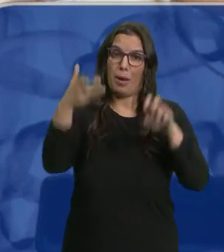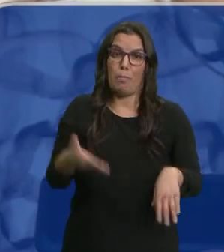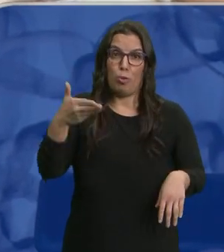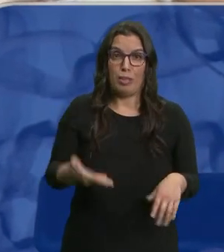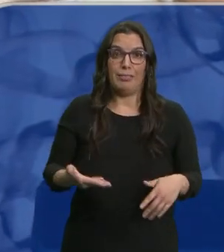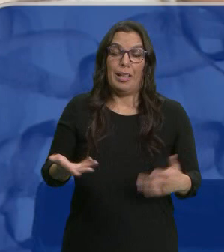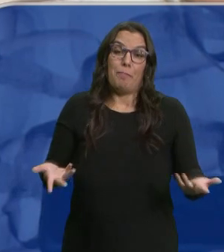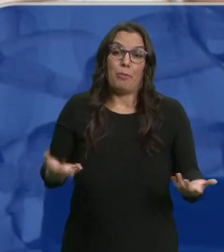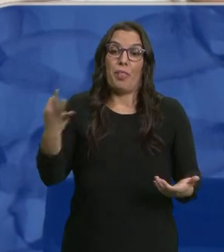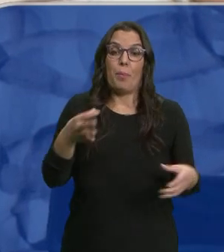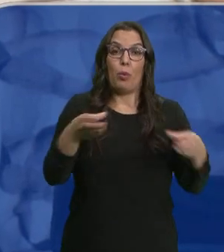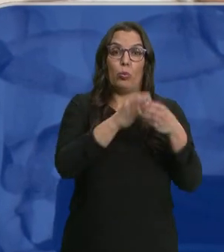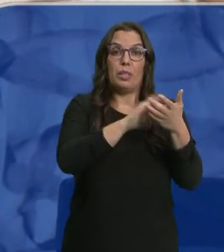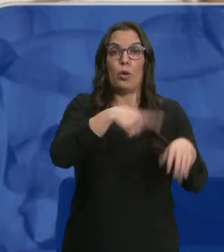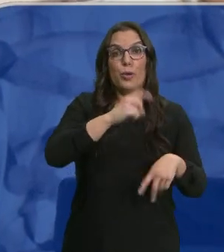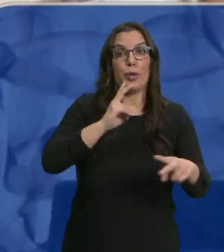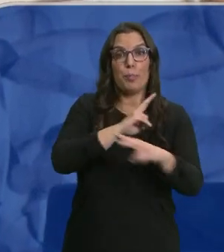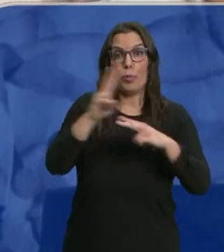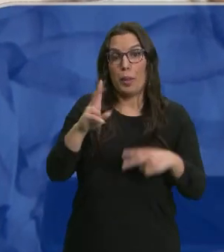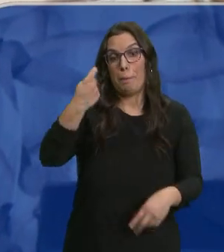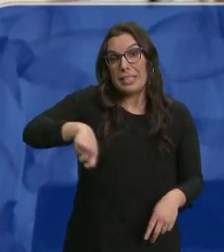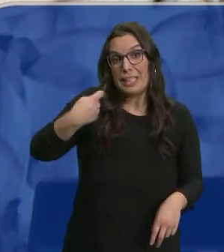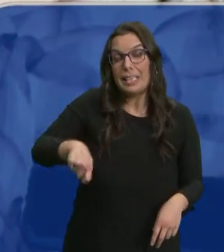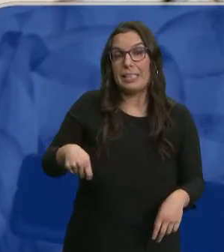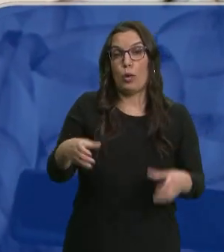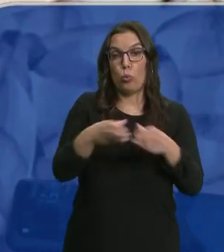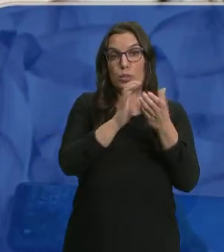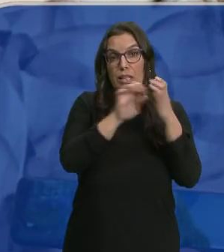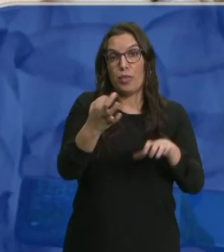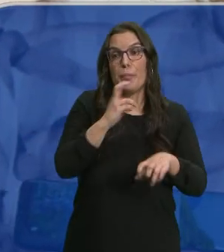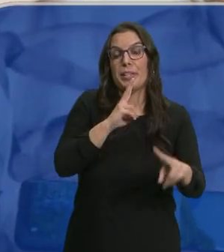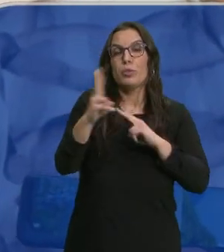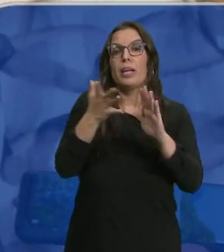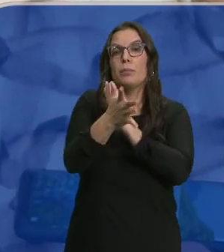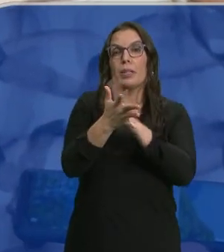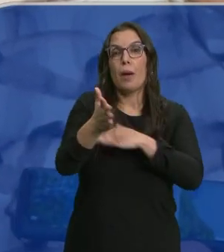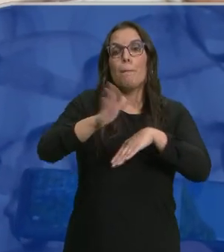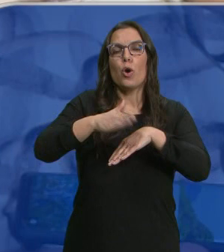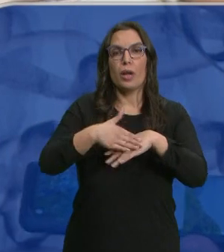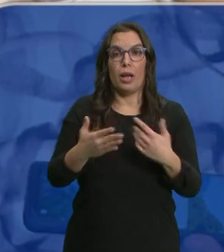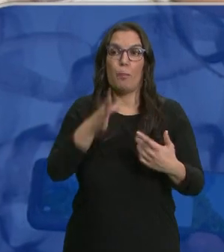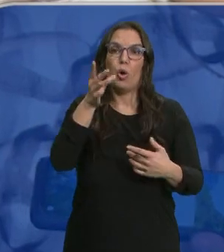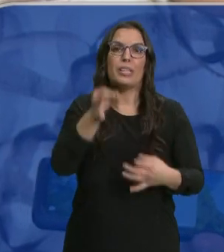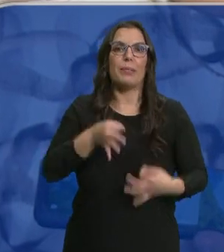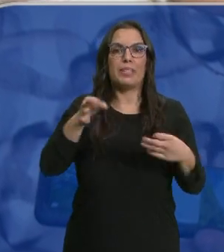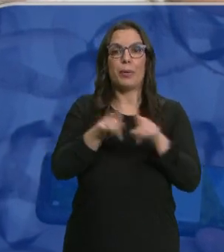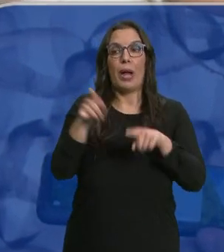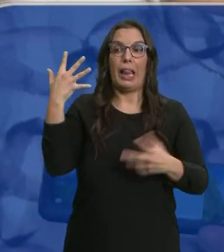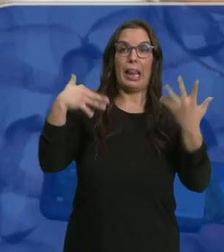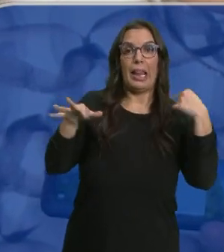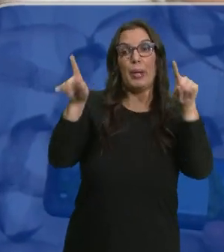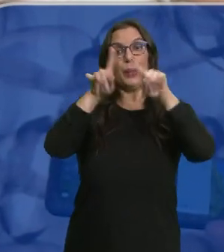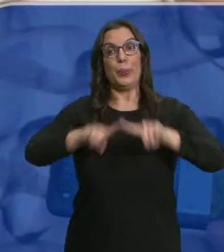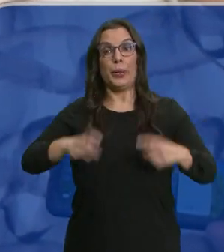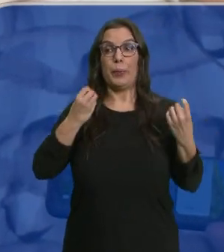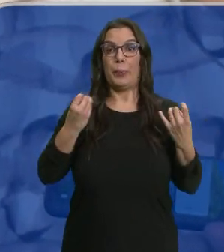importante. Tendrá que responder la Junta de Castilla y León, el presidente de la Junta de Castilla y León, si ponerse permanentemente de perfil,